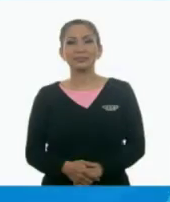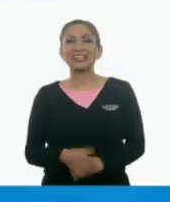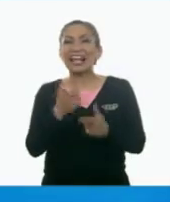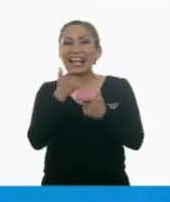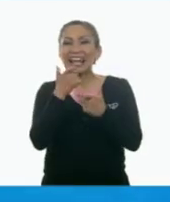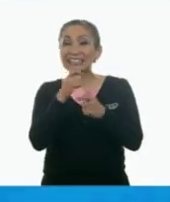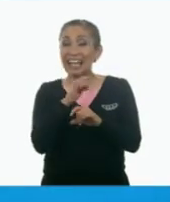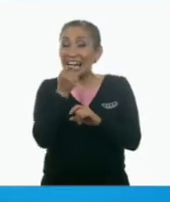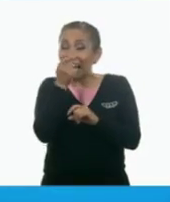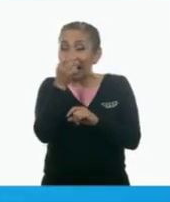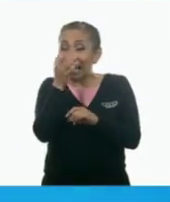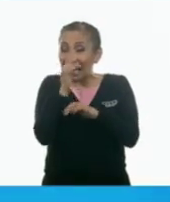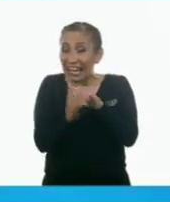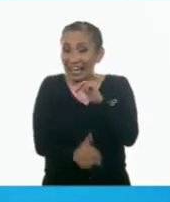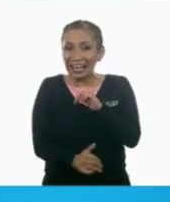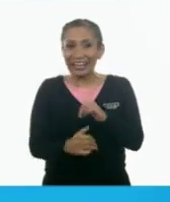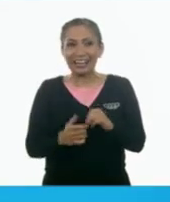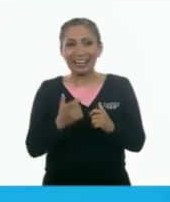Ya casi acabamos.